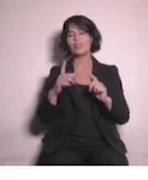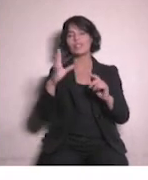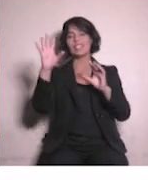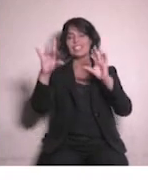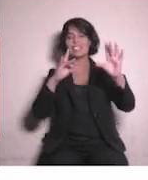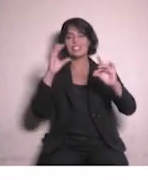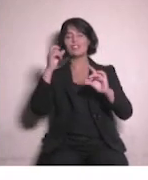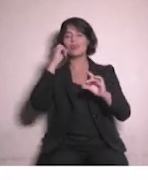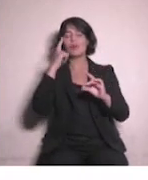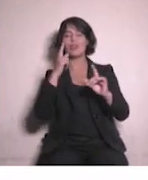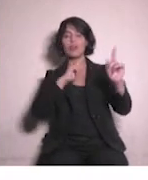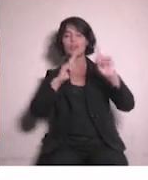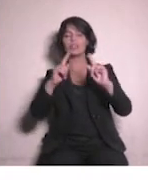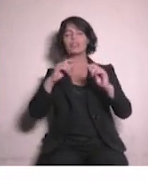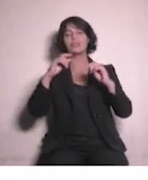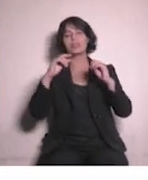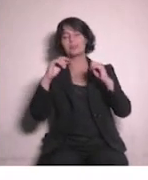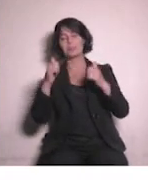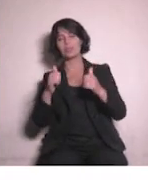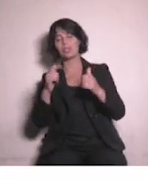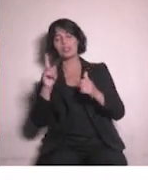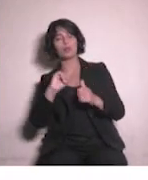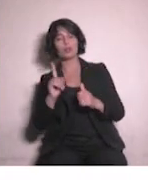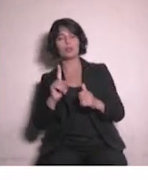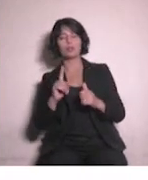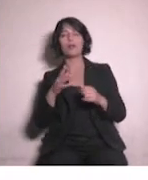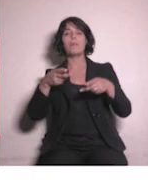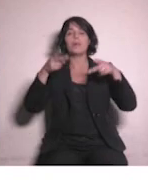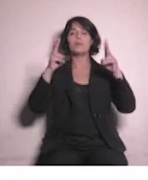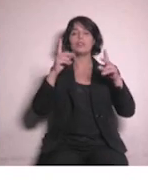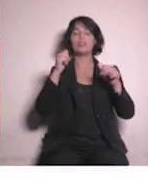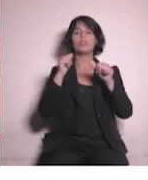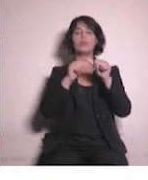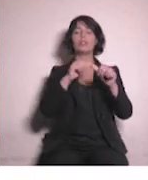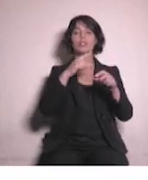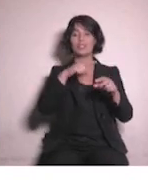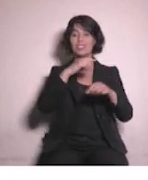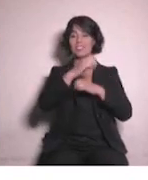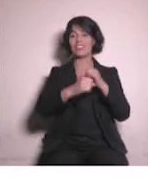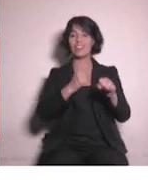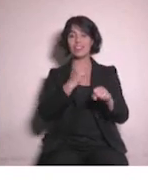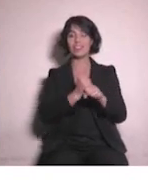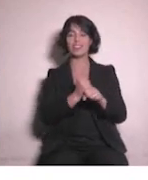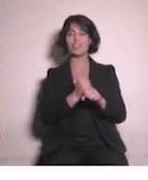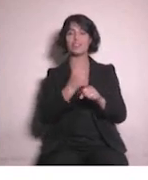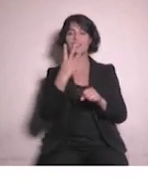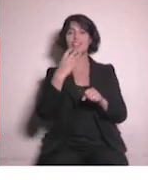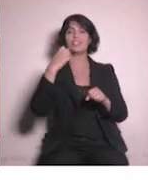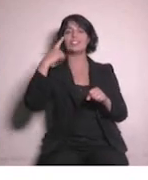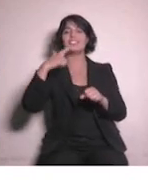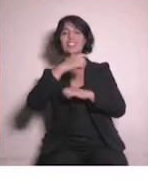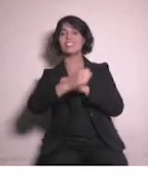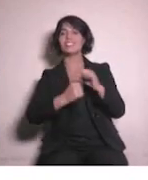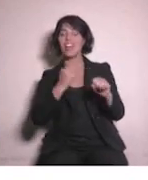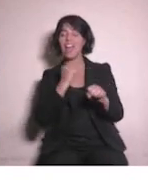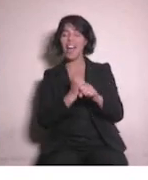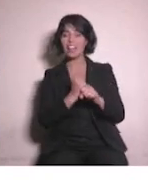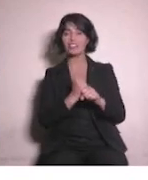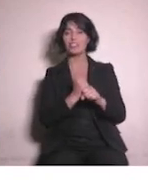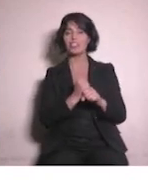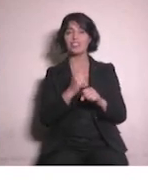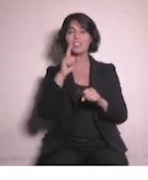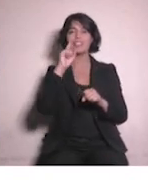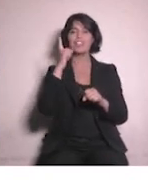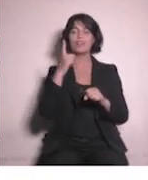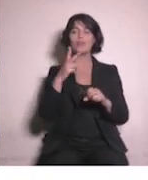son los administradores correctos y no, nos ha permitido durante este periodo de 36 años tener